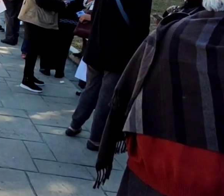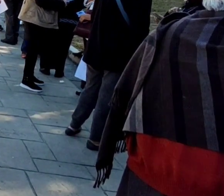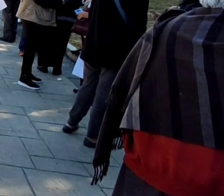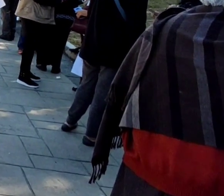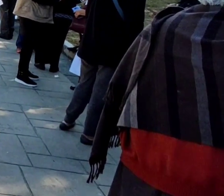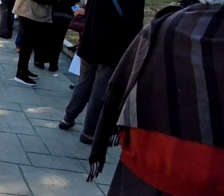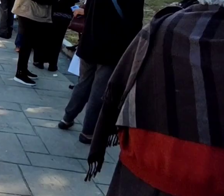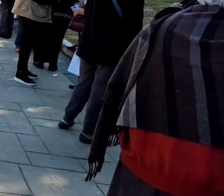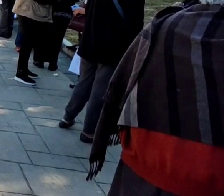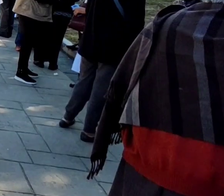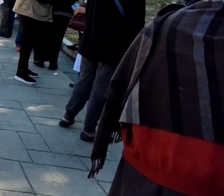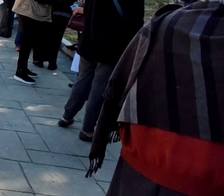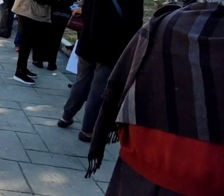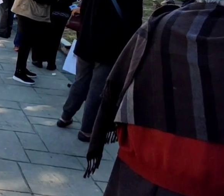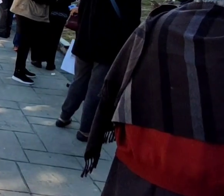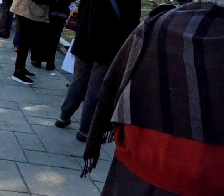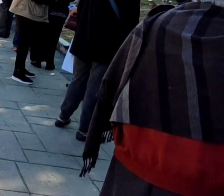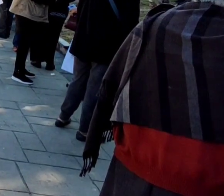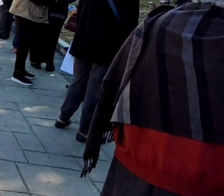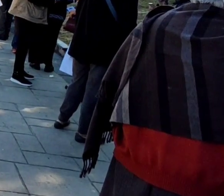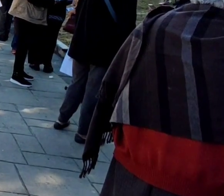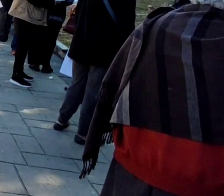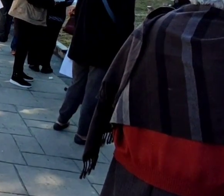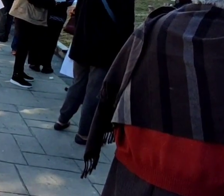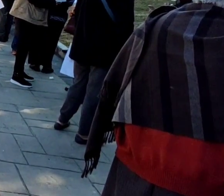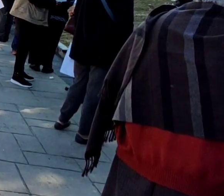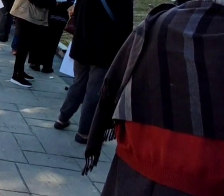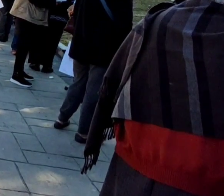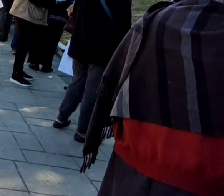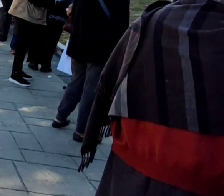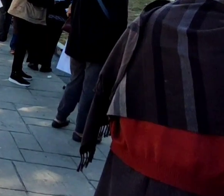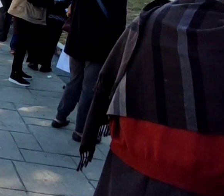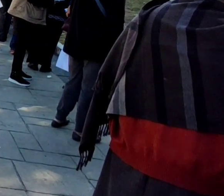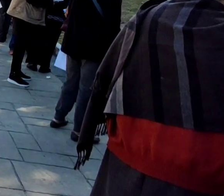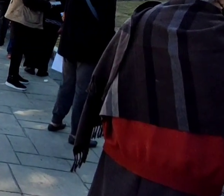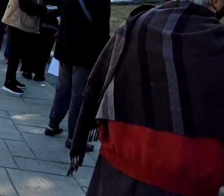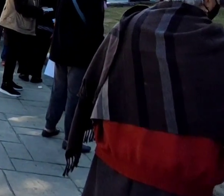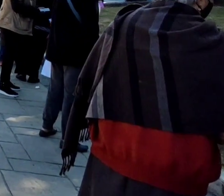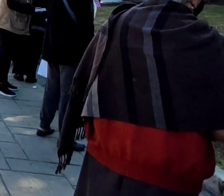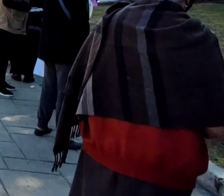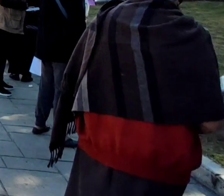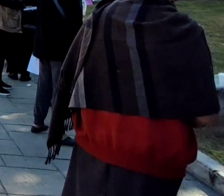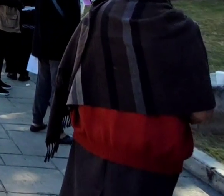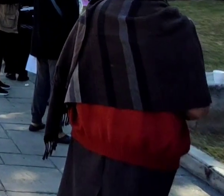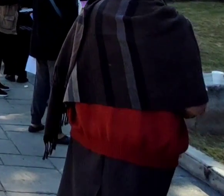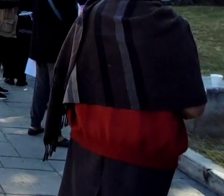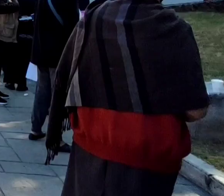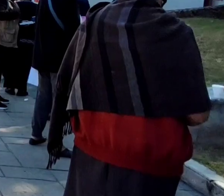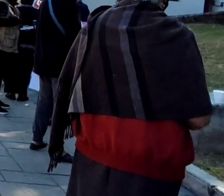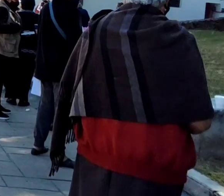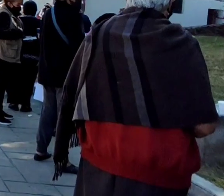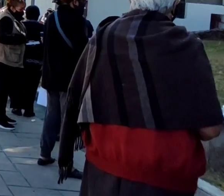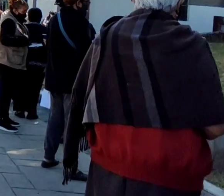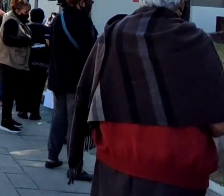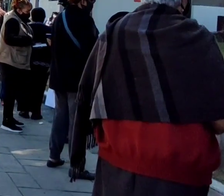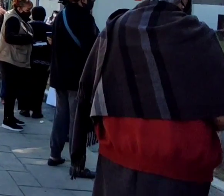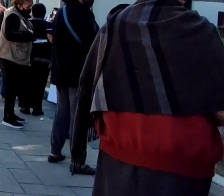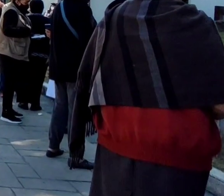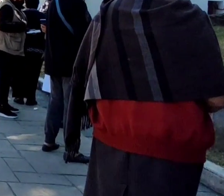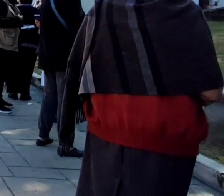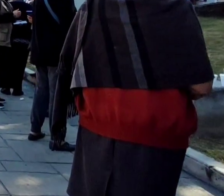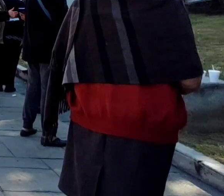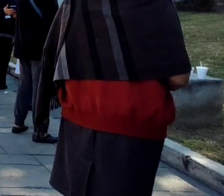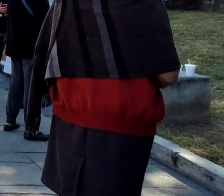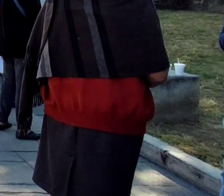pueda verificar cuánto tiene depositado. Señores, estamos en noviembre, ya